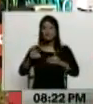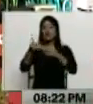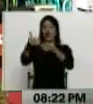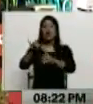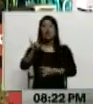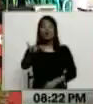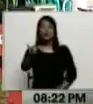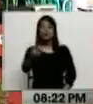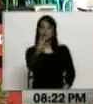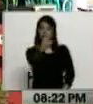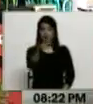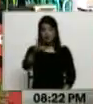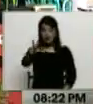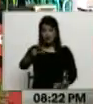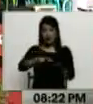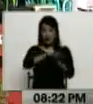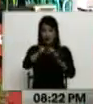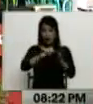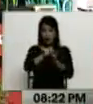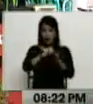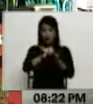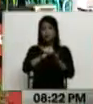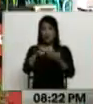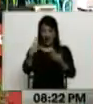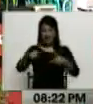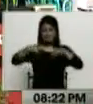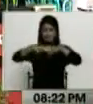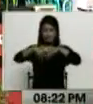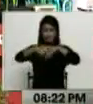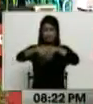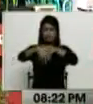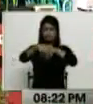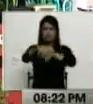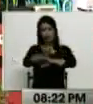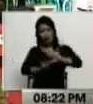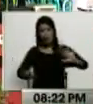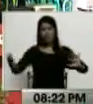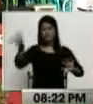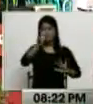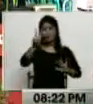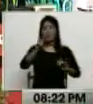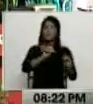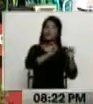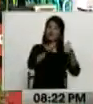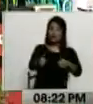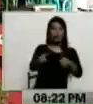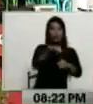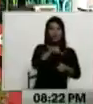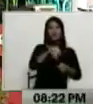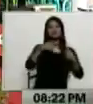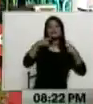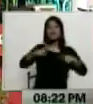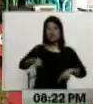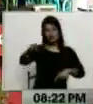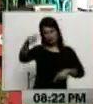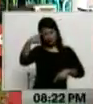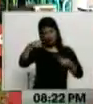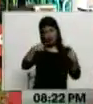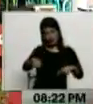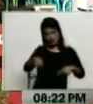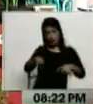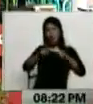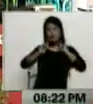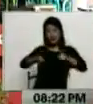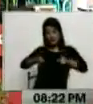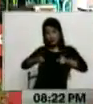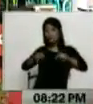y este lunes 23 de enero en una gran marcha nacional iremos desde el cementerio